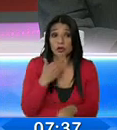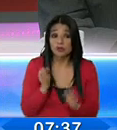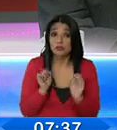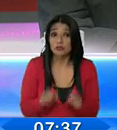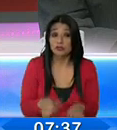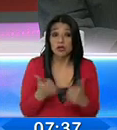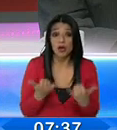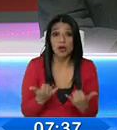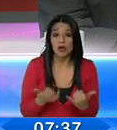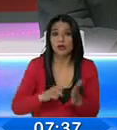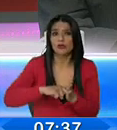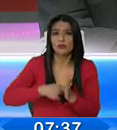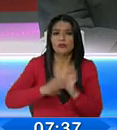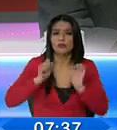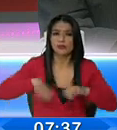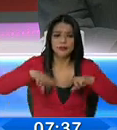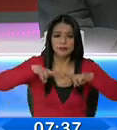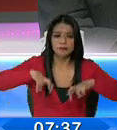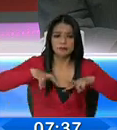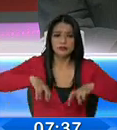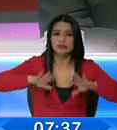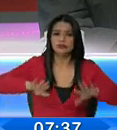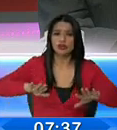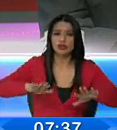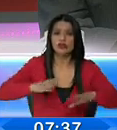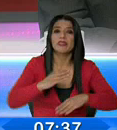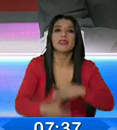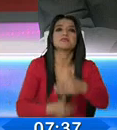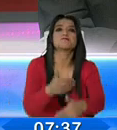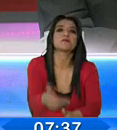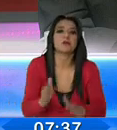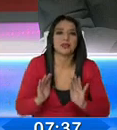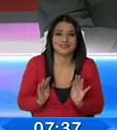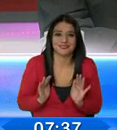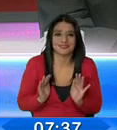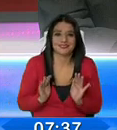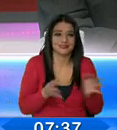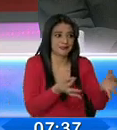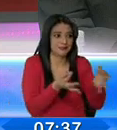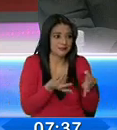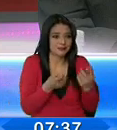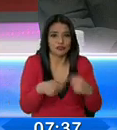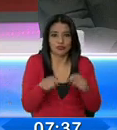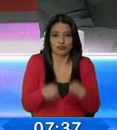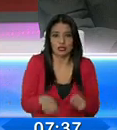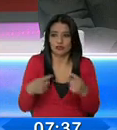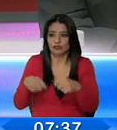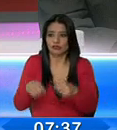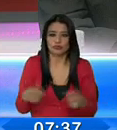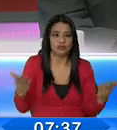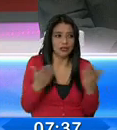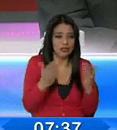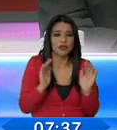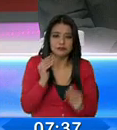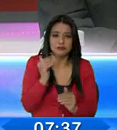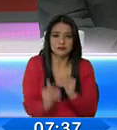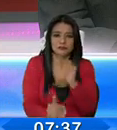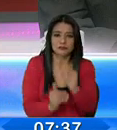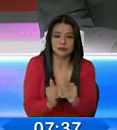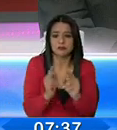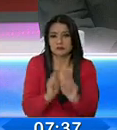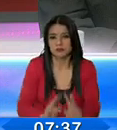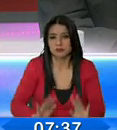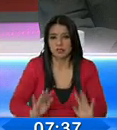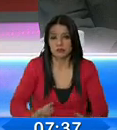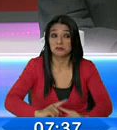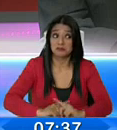la Contraloría solo puede hacer exámenes ex post, posteriores a la firma de los contratos y en su proceso de ejecución,